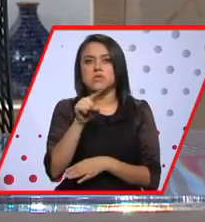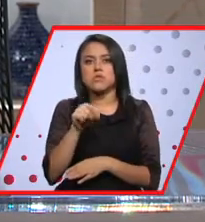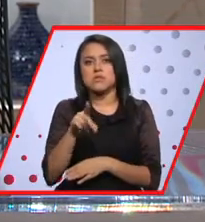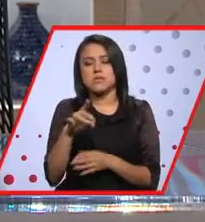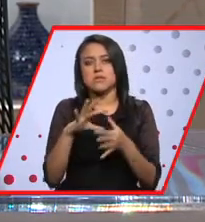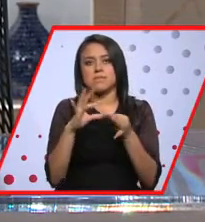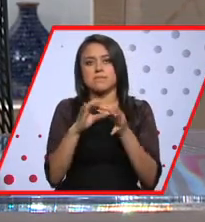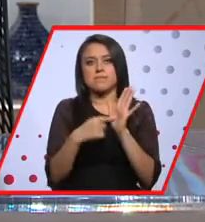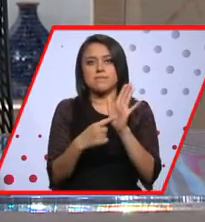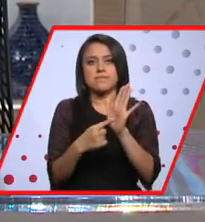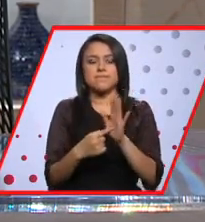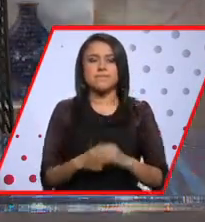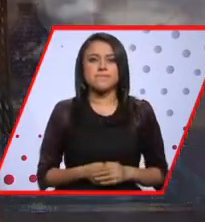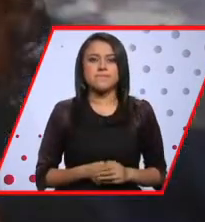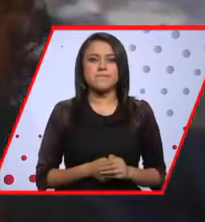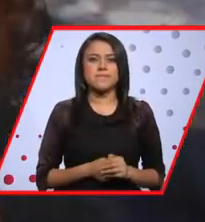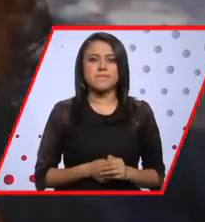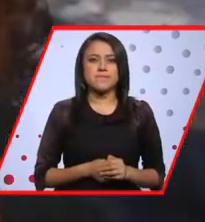historia.